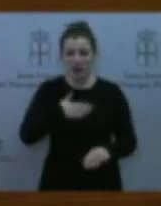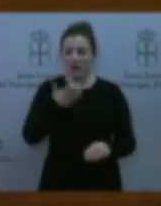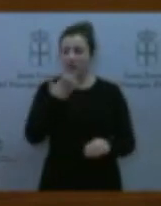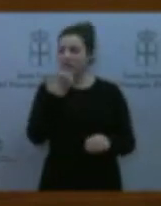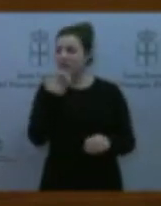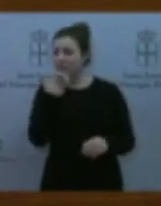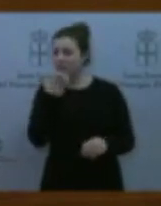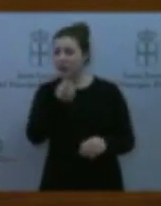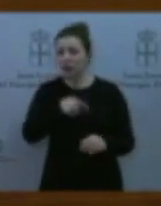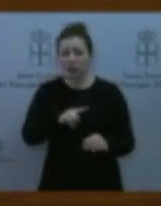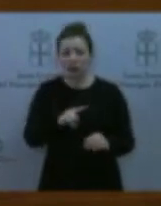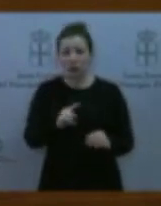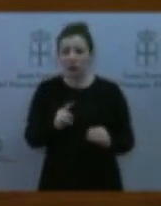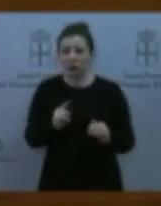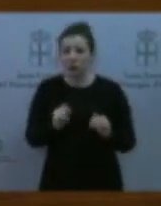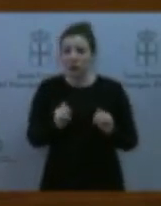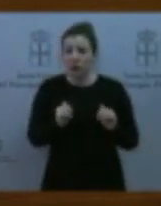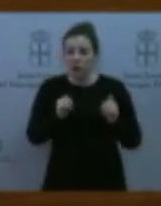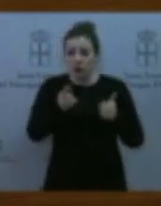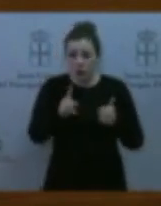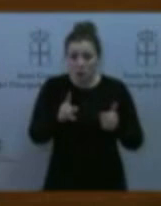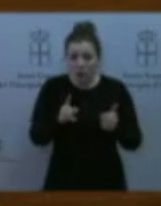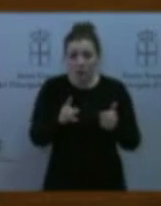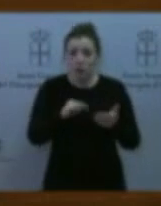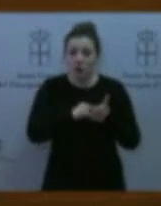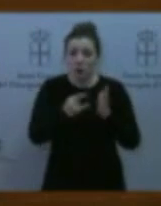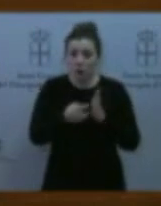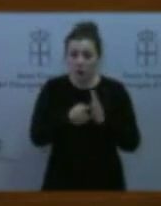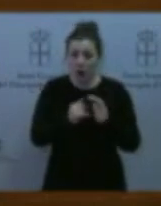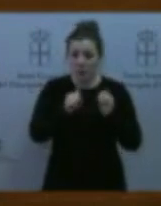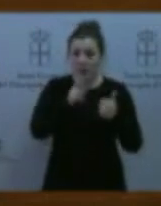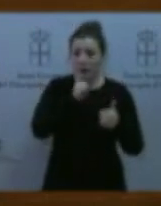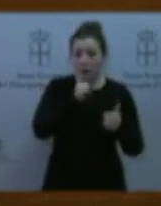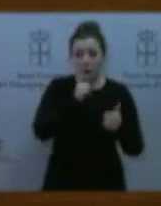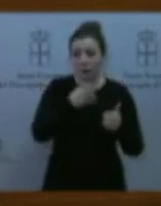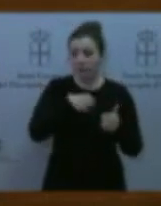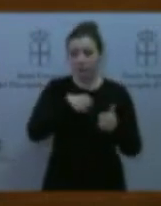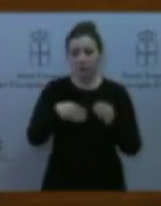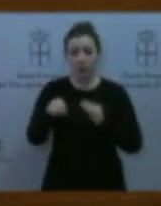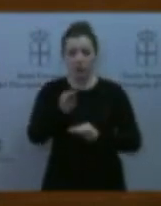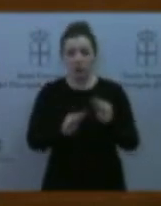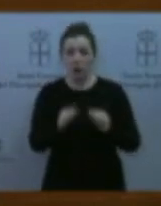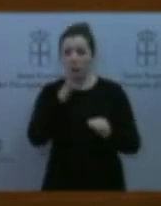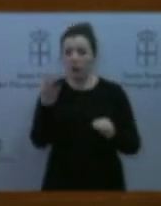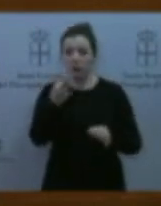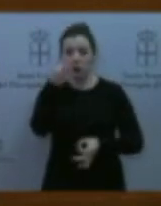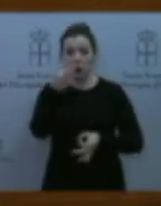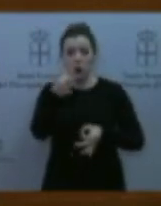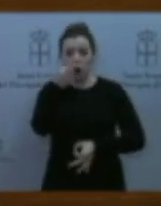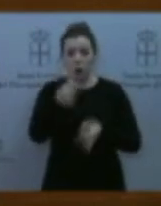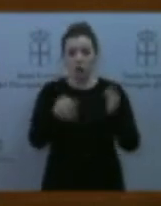se asientan. Necesitamos reparar las injusticias del siglo XX, reparar el duelo congelado que vive